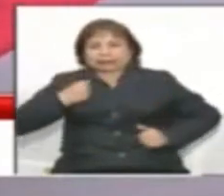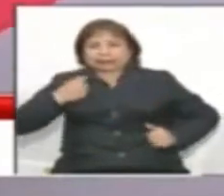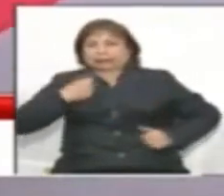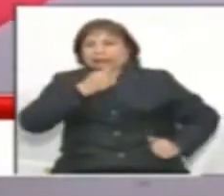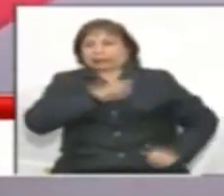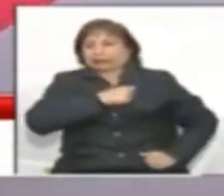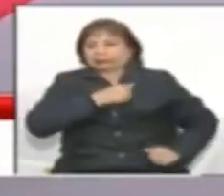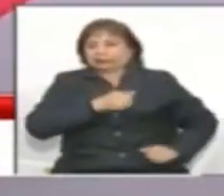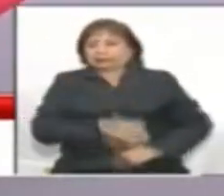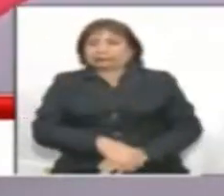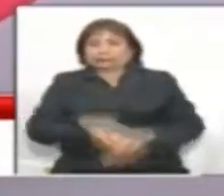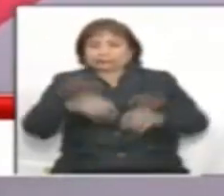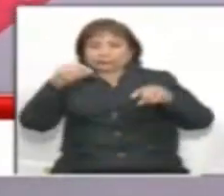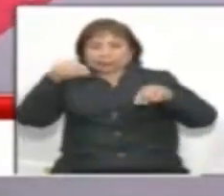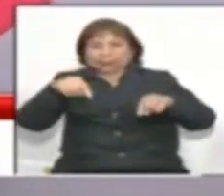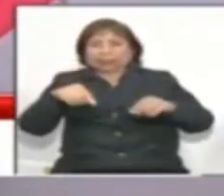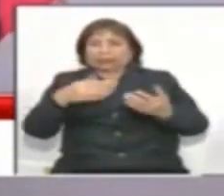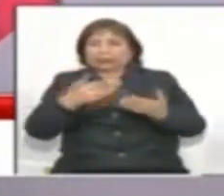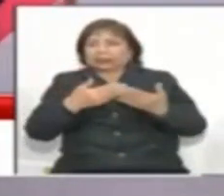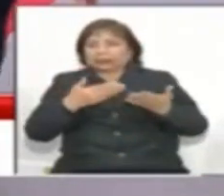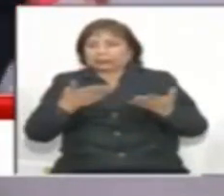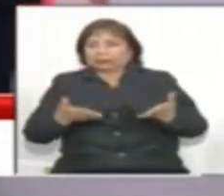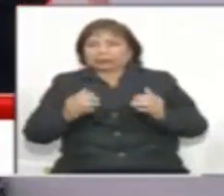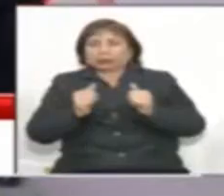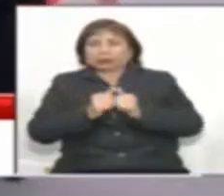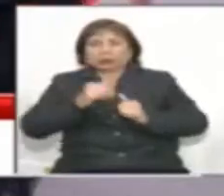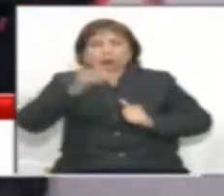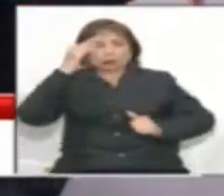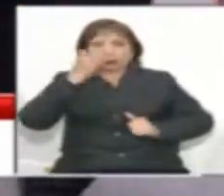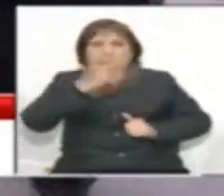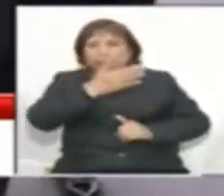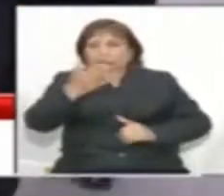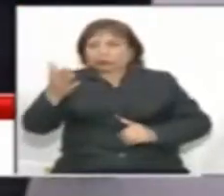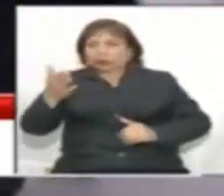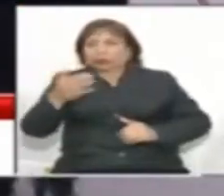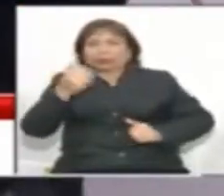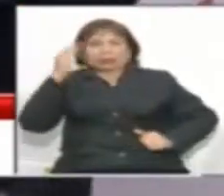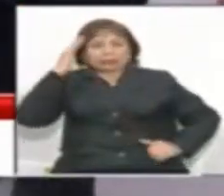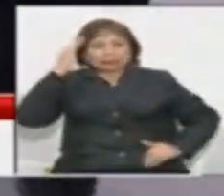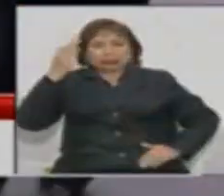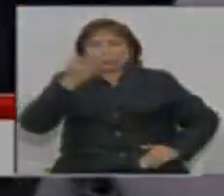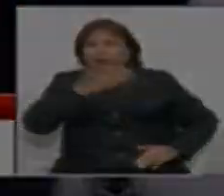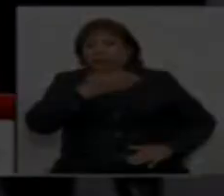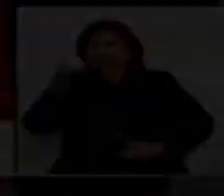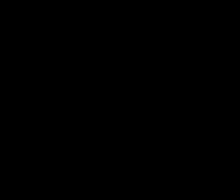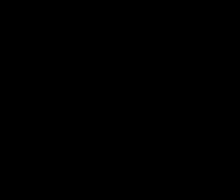que más allá del debate político que genera pasiones, se cumplió con el debido proceso.